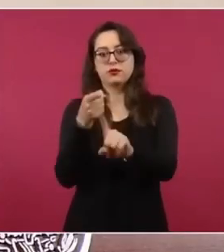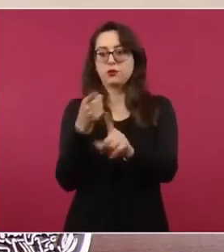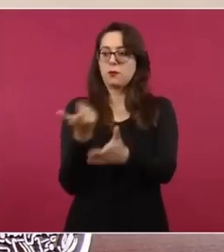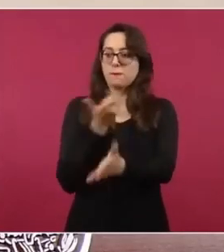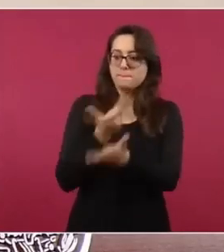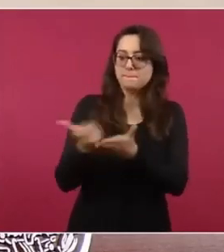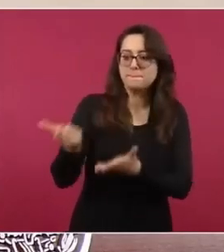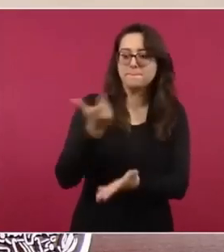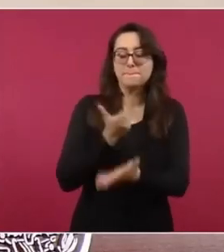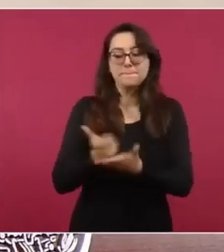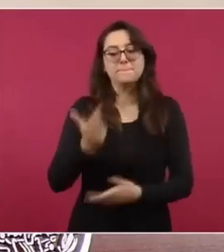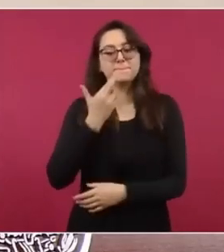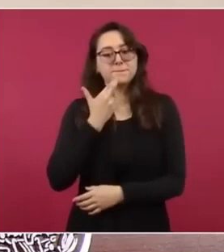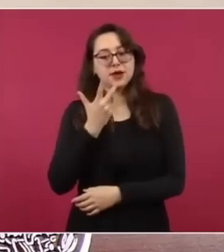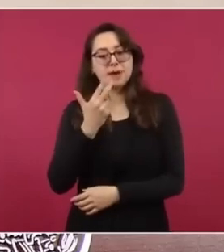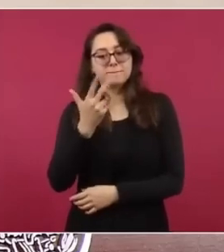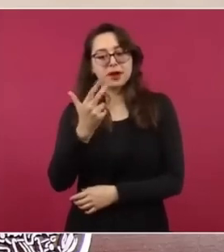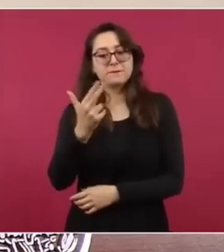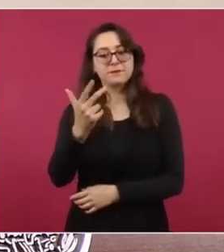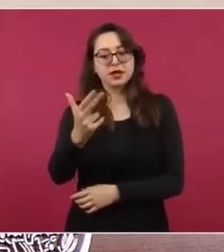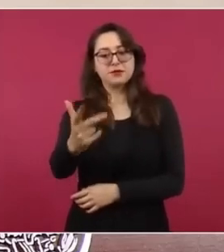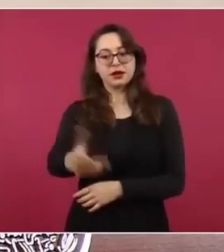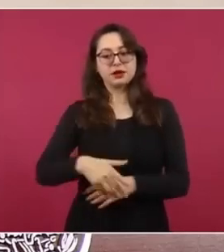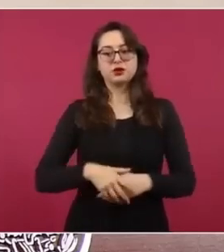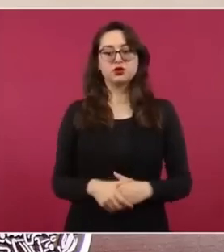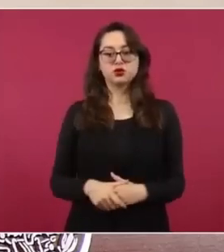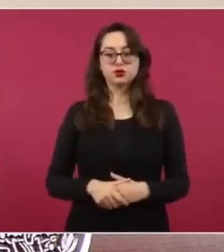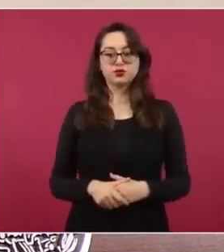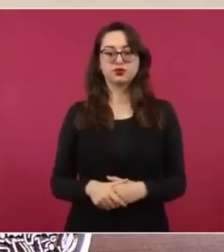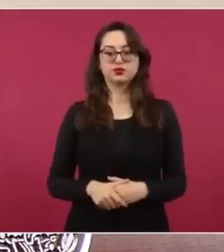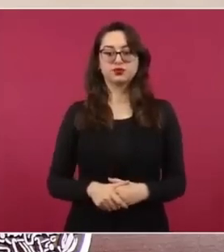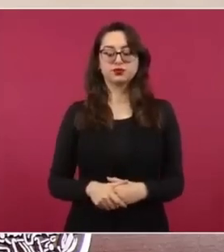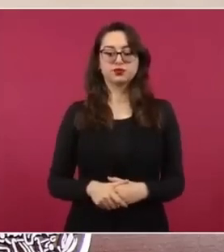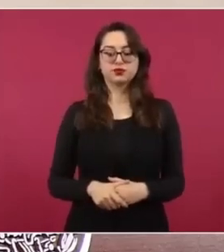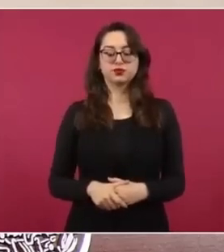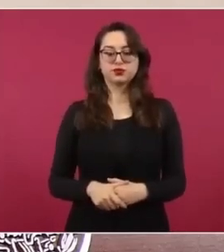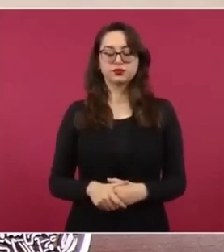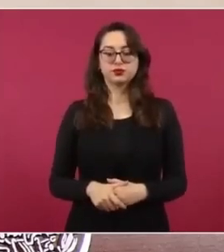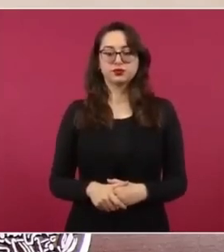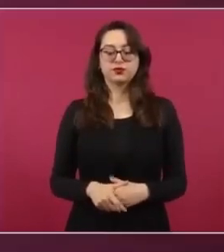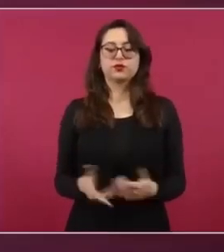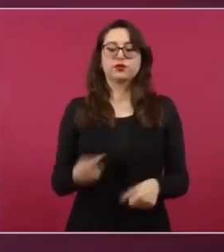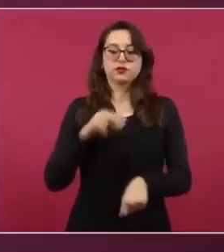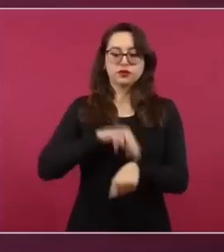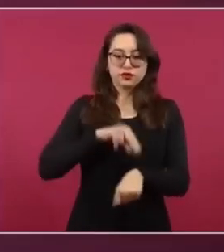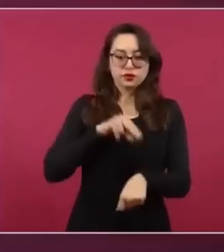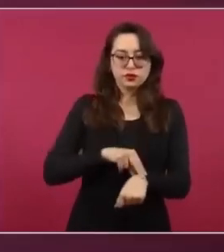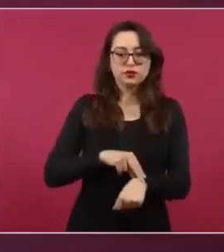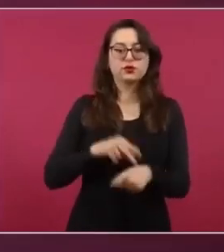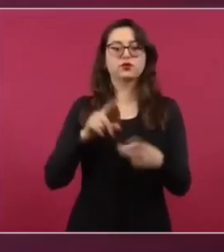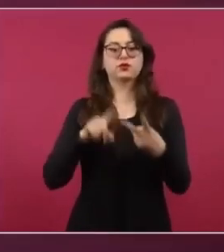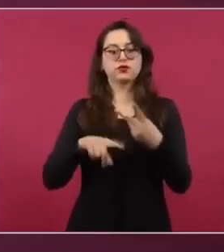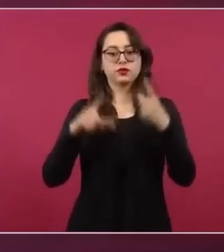los sueldos de servidores públicos, de médicos, de enfermeras,